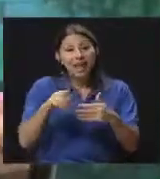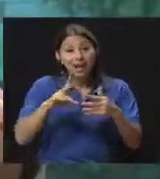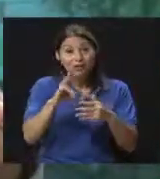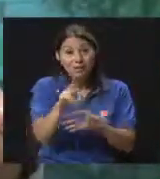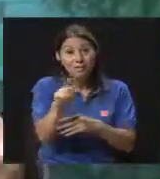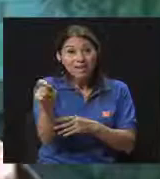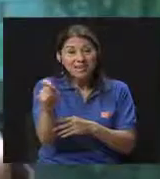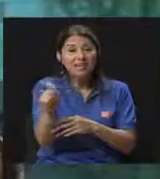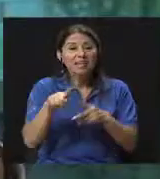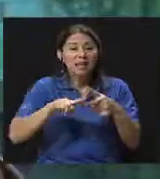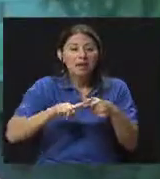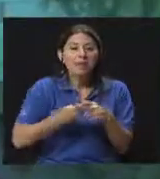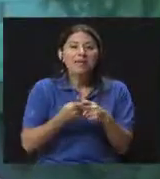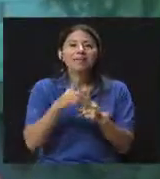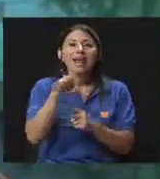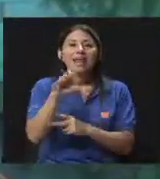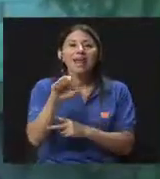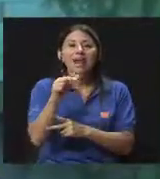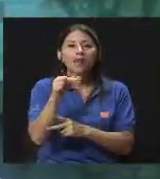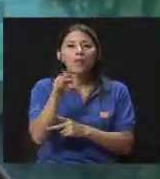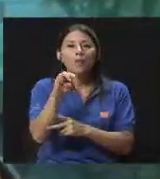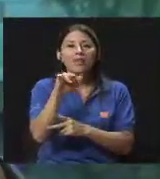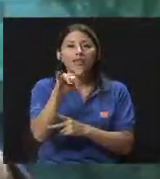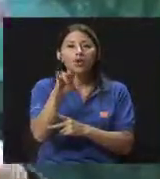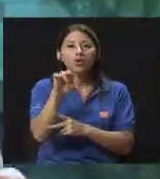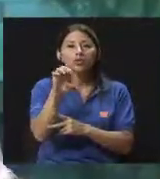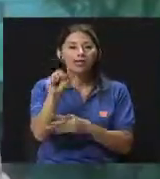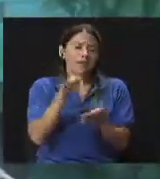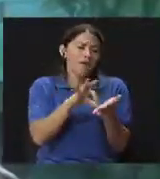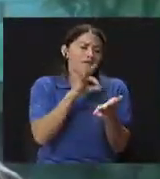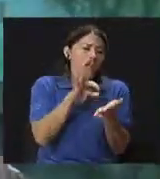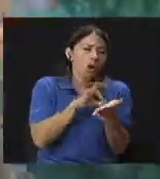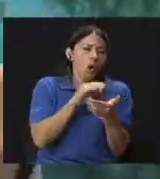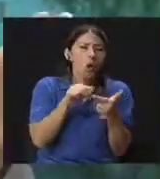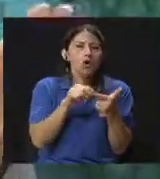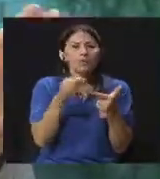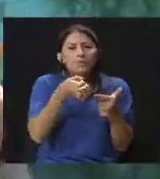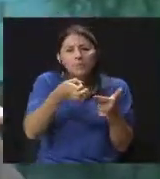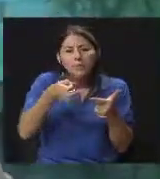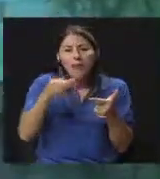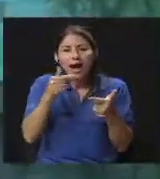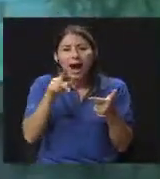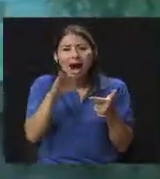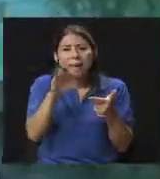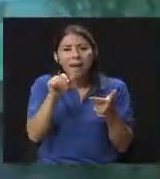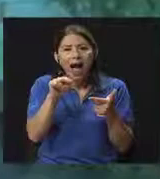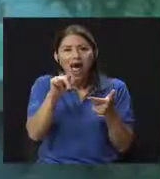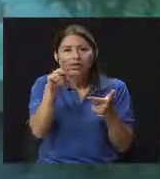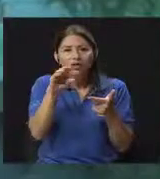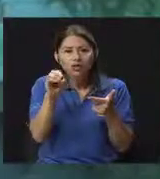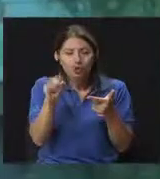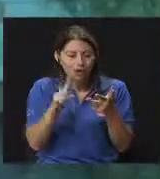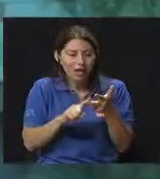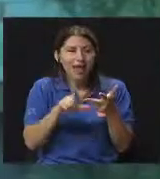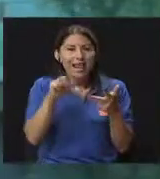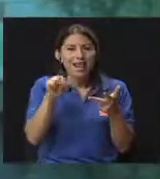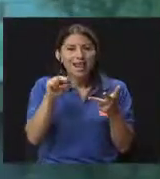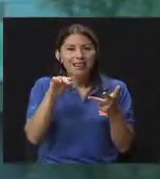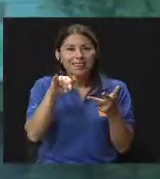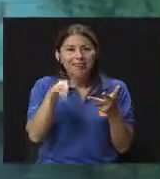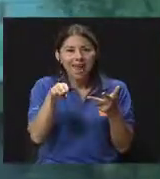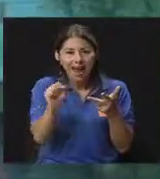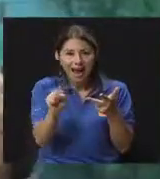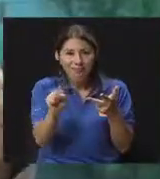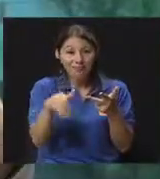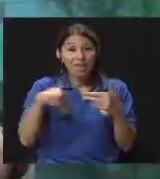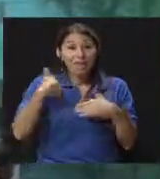frijoles, garbanzos, lentejas, frijoles negros, frijoles blancos. A los 8 meses de vida se le termina de